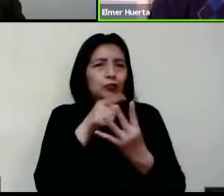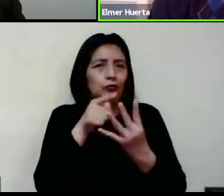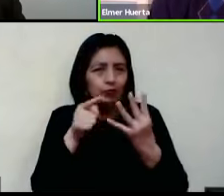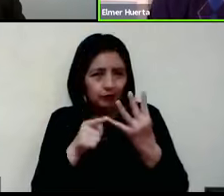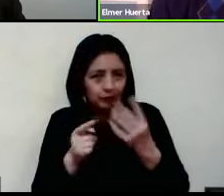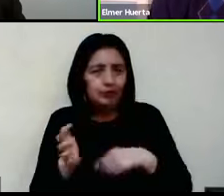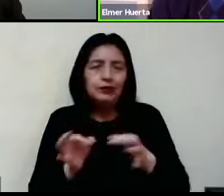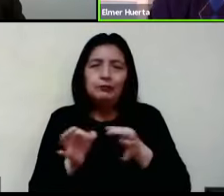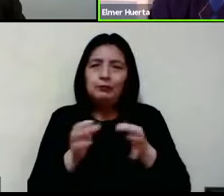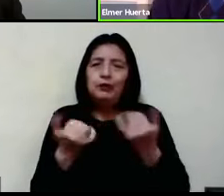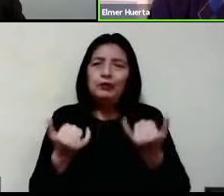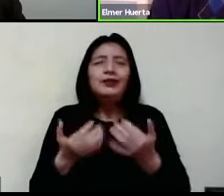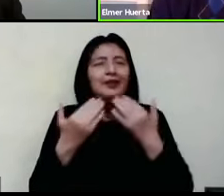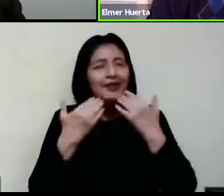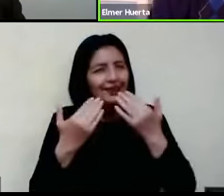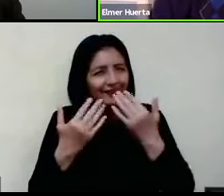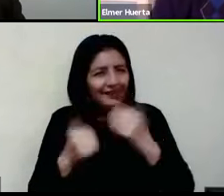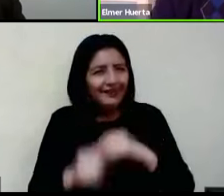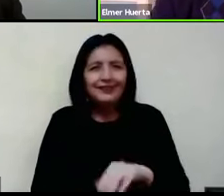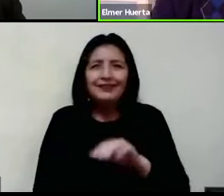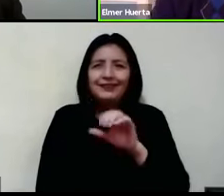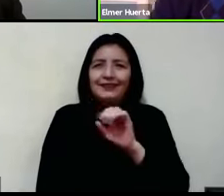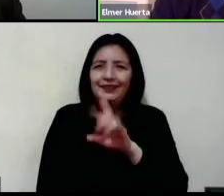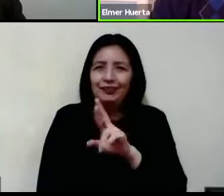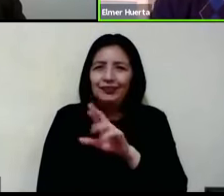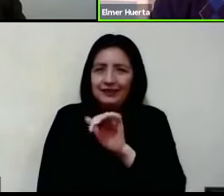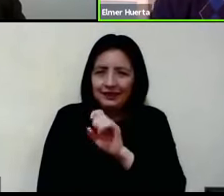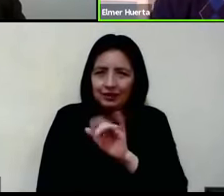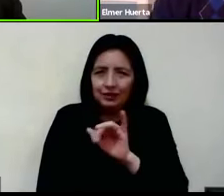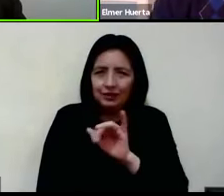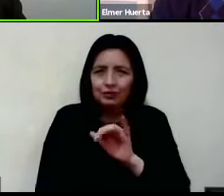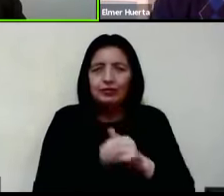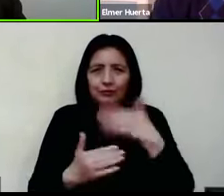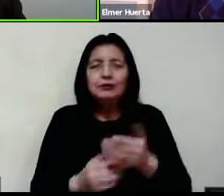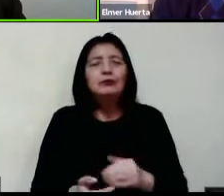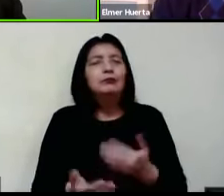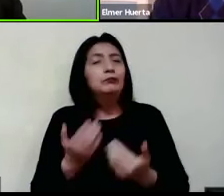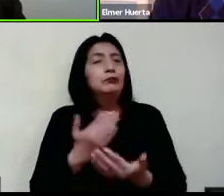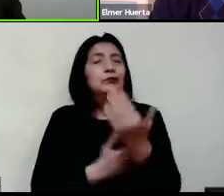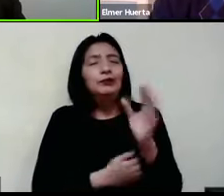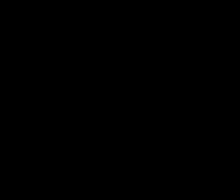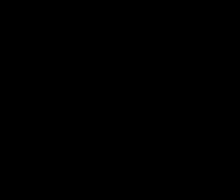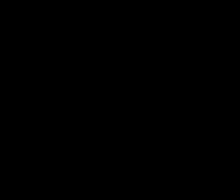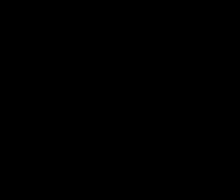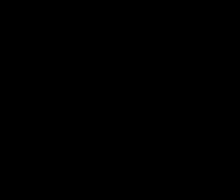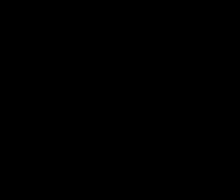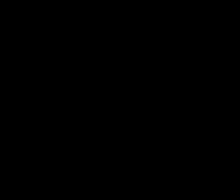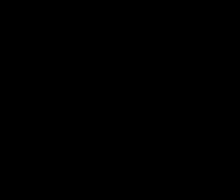descrito hoy día. Gracias, señor Asensio. Hasta la próxima. Muy buenos días con todos.